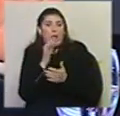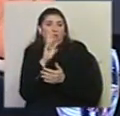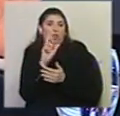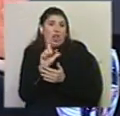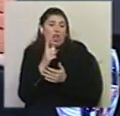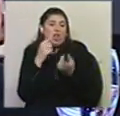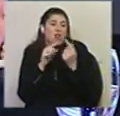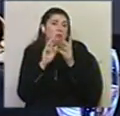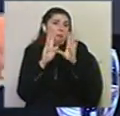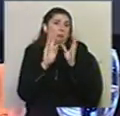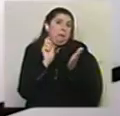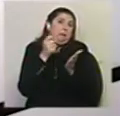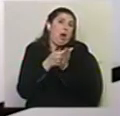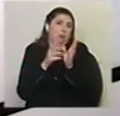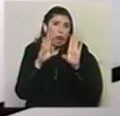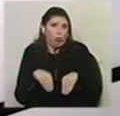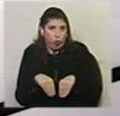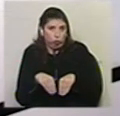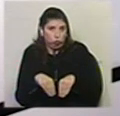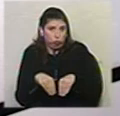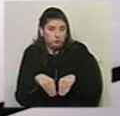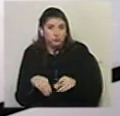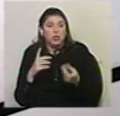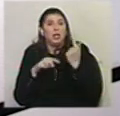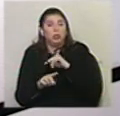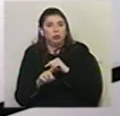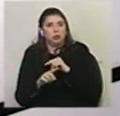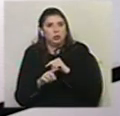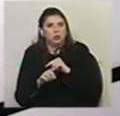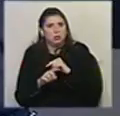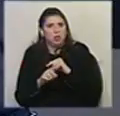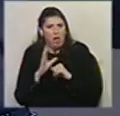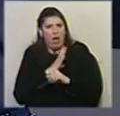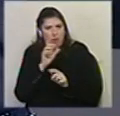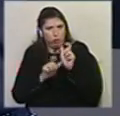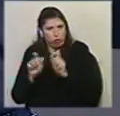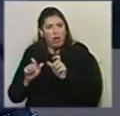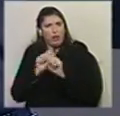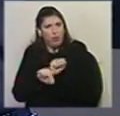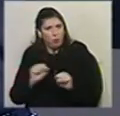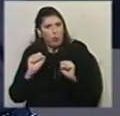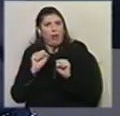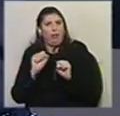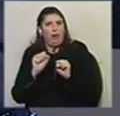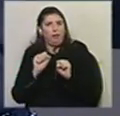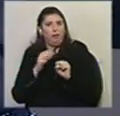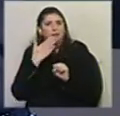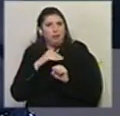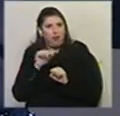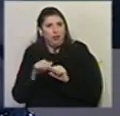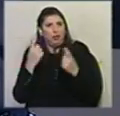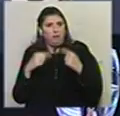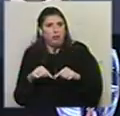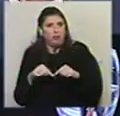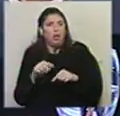decir, ¿estamos formando recursos humanos que sean capaces de interpretar este debate? Yo no deposito ese debate solo en los médicos, no porque sea